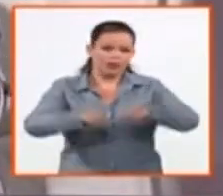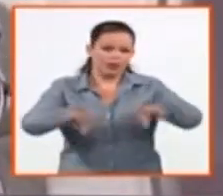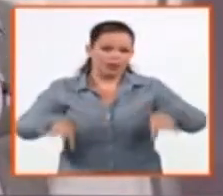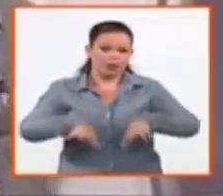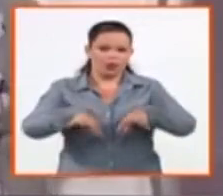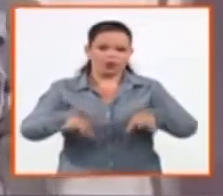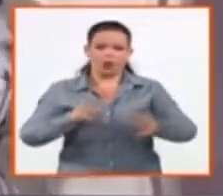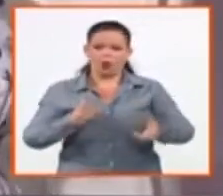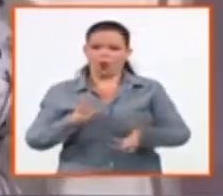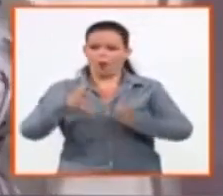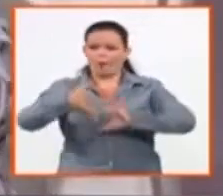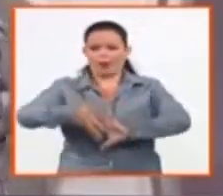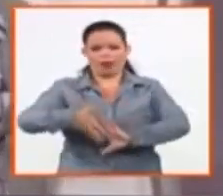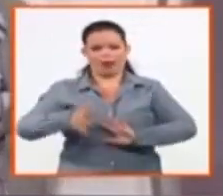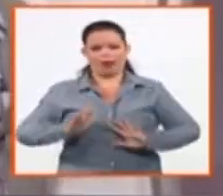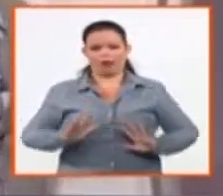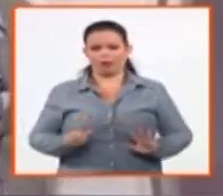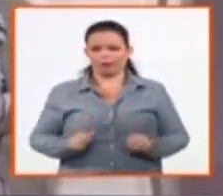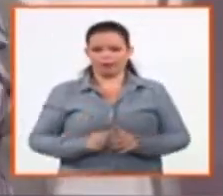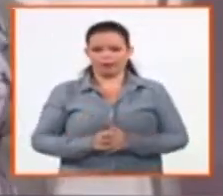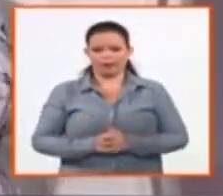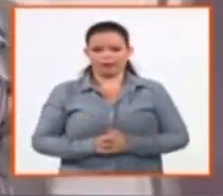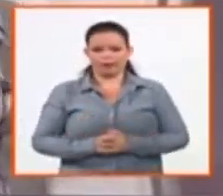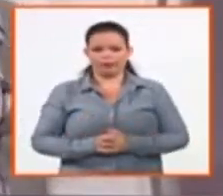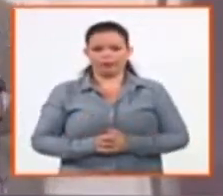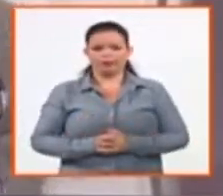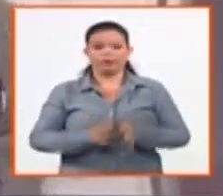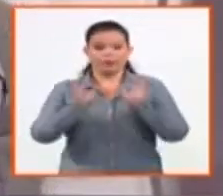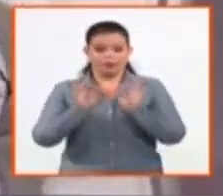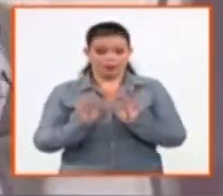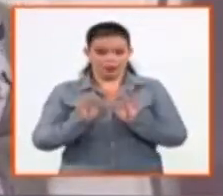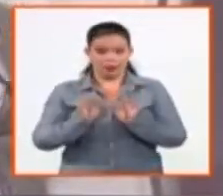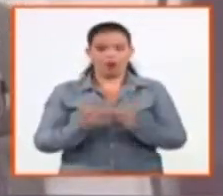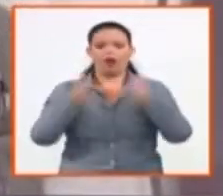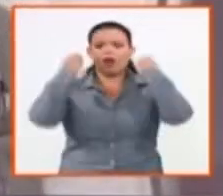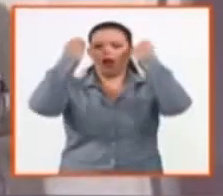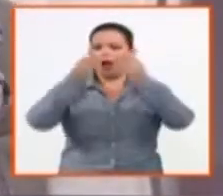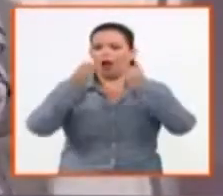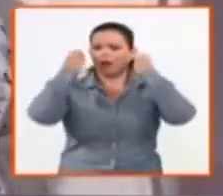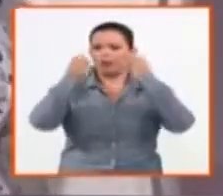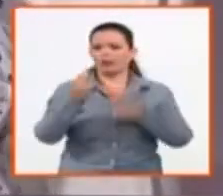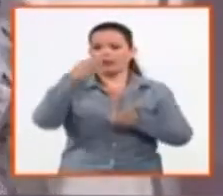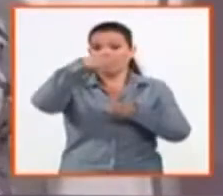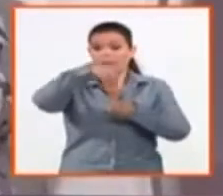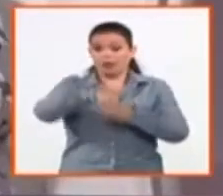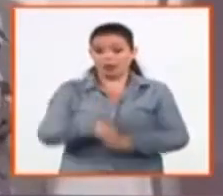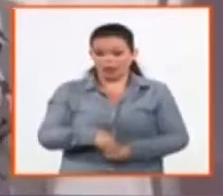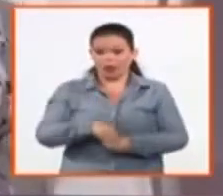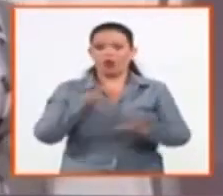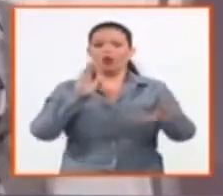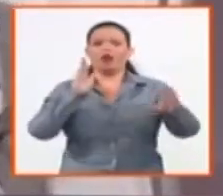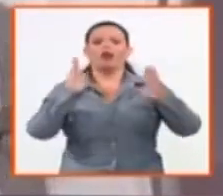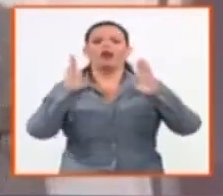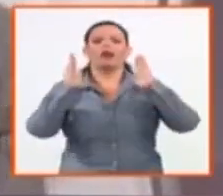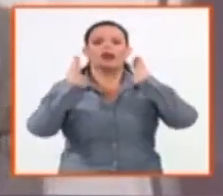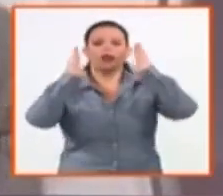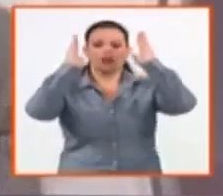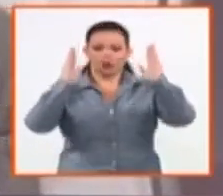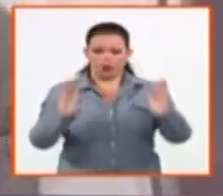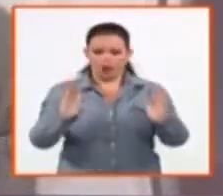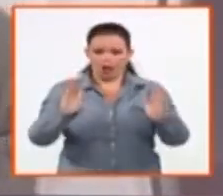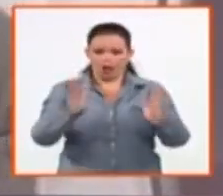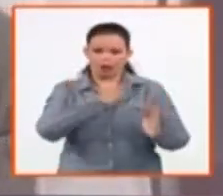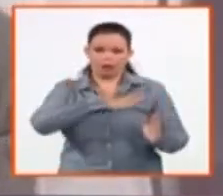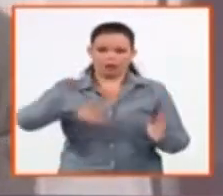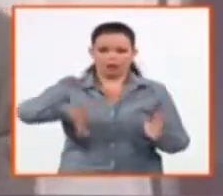definición tremenda, desde el punto de vista interno, regional e internacional, y el papel de los actores para que los talibanes